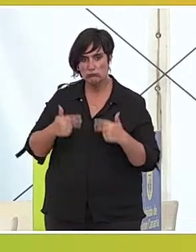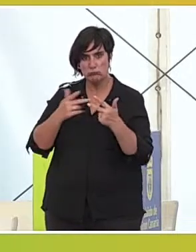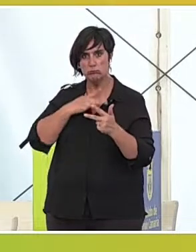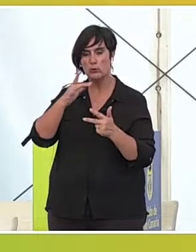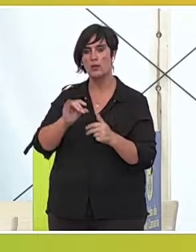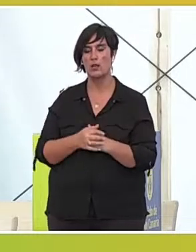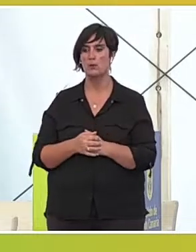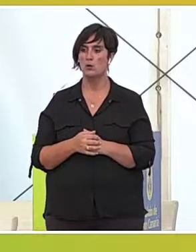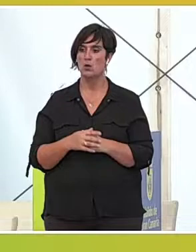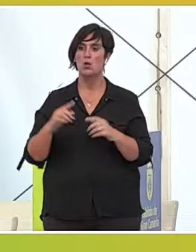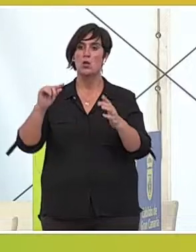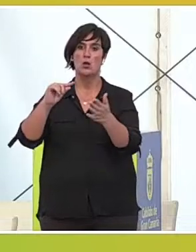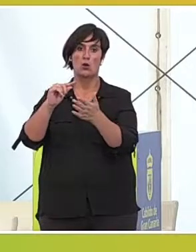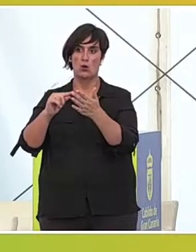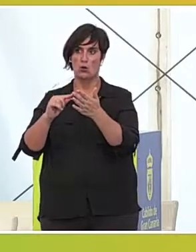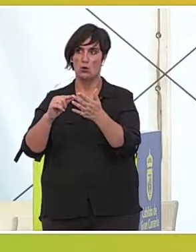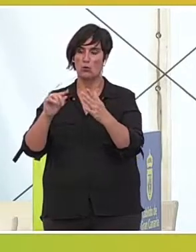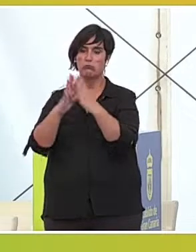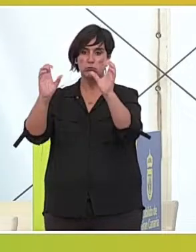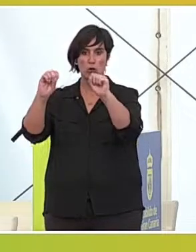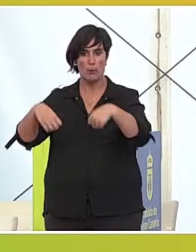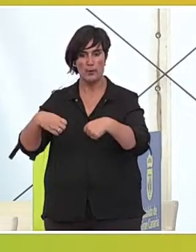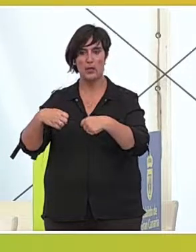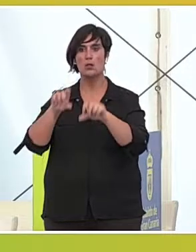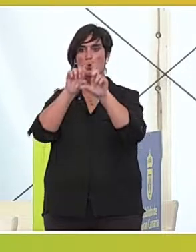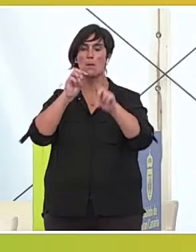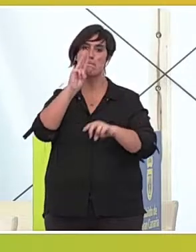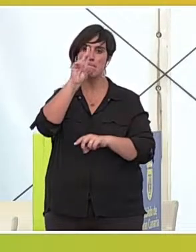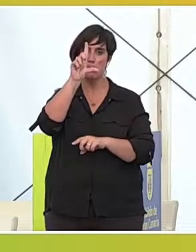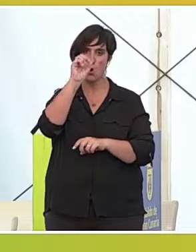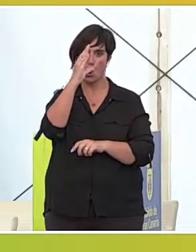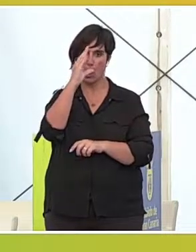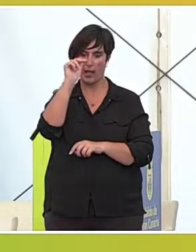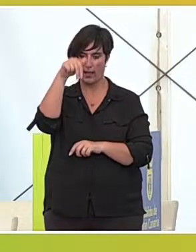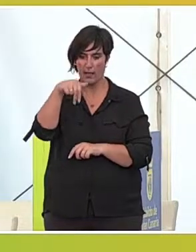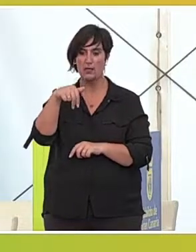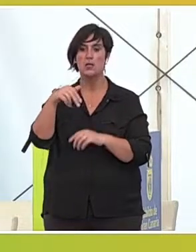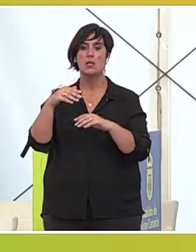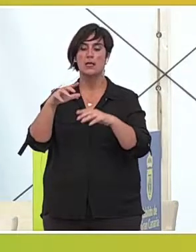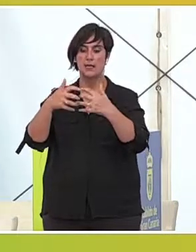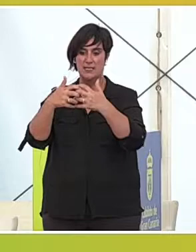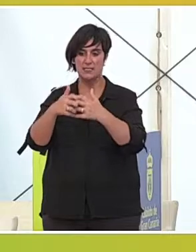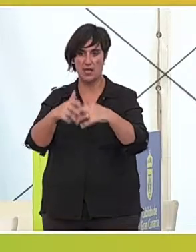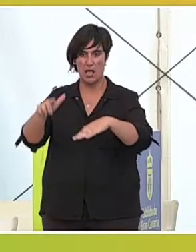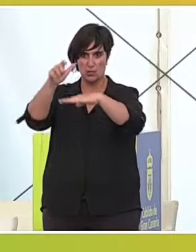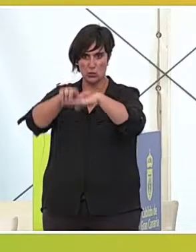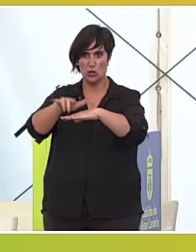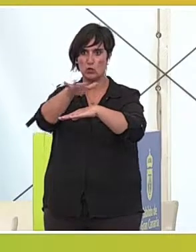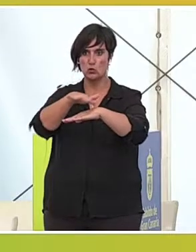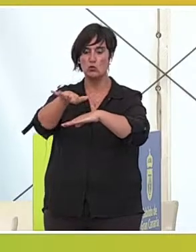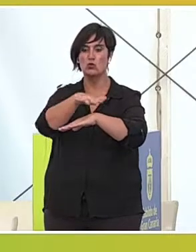se contrató, se llegó a un convenio con la Plocan, utilizando sus instalaciones, su zona reservada